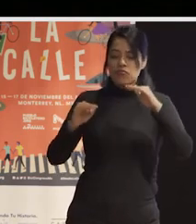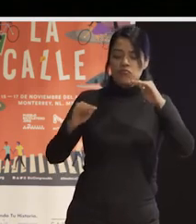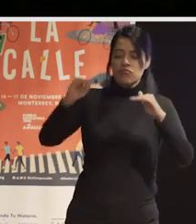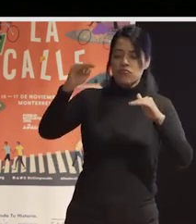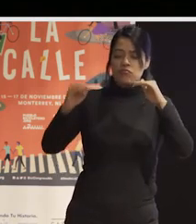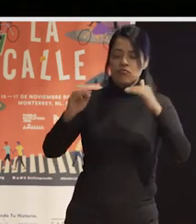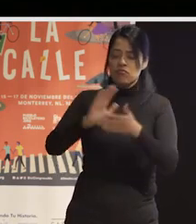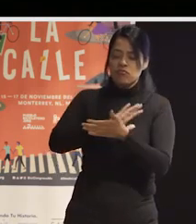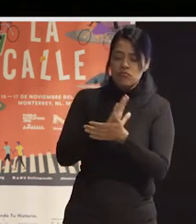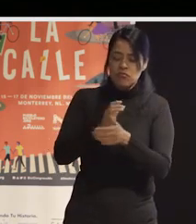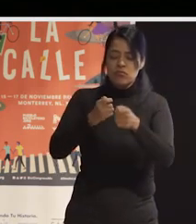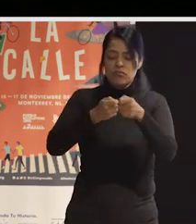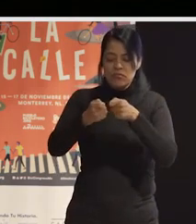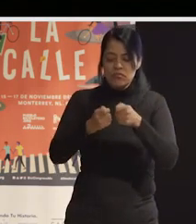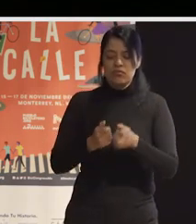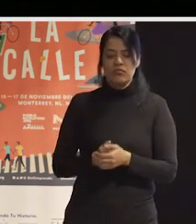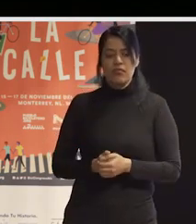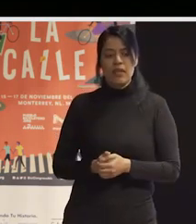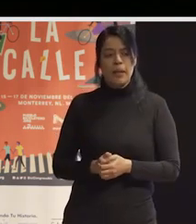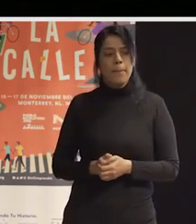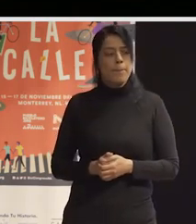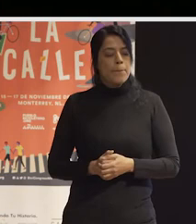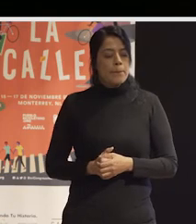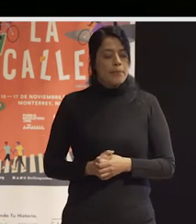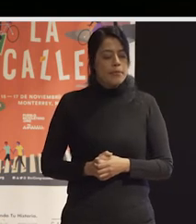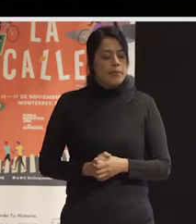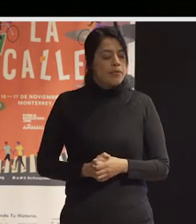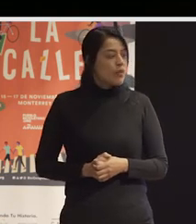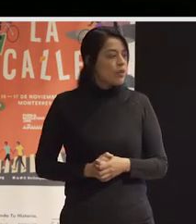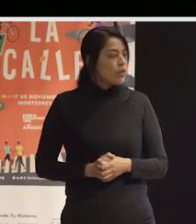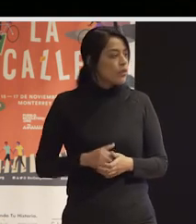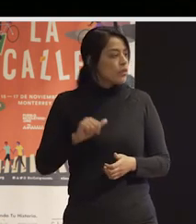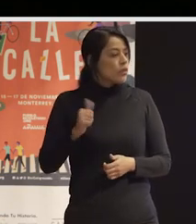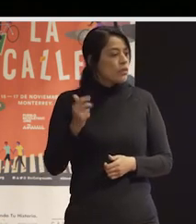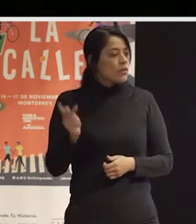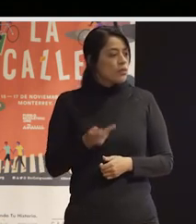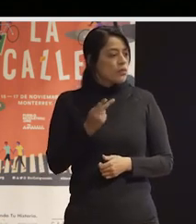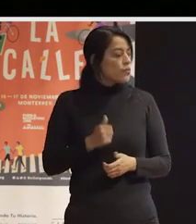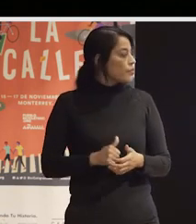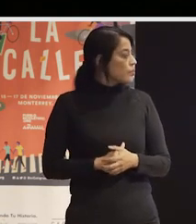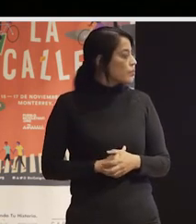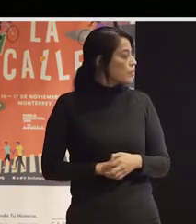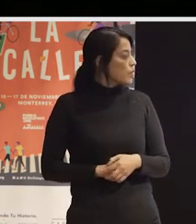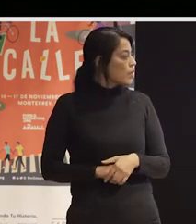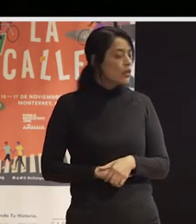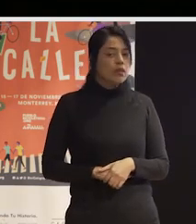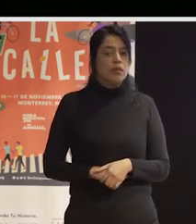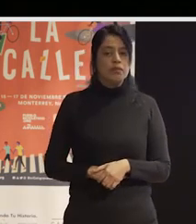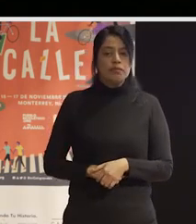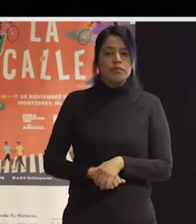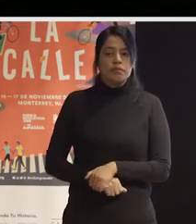y dominación bueno había otra otra ojalá que son más o menos